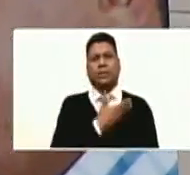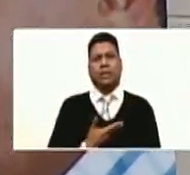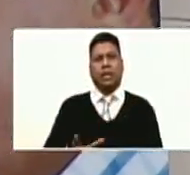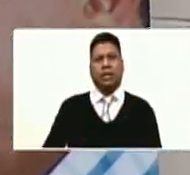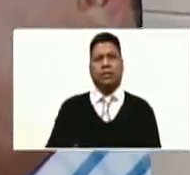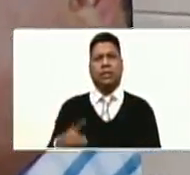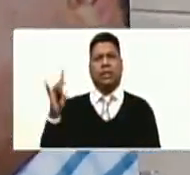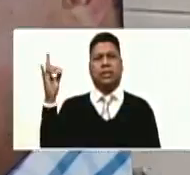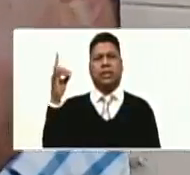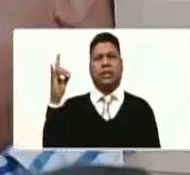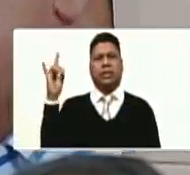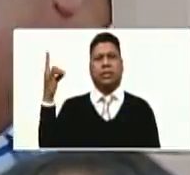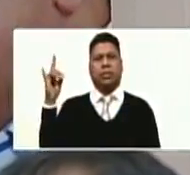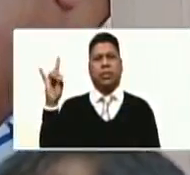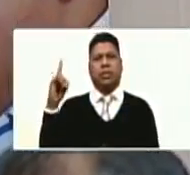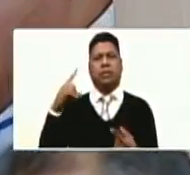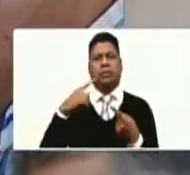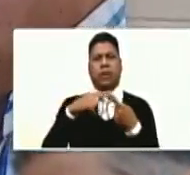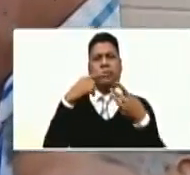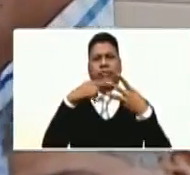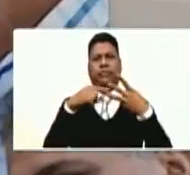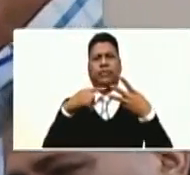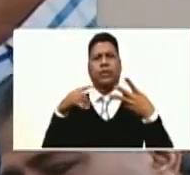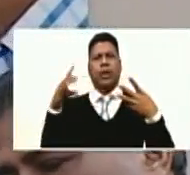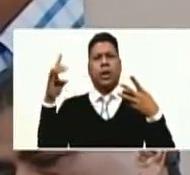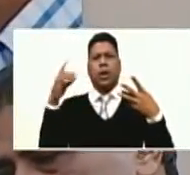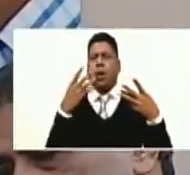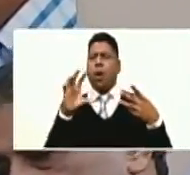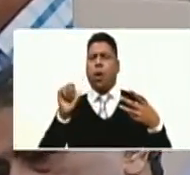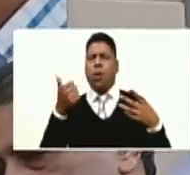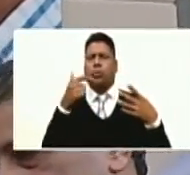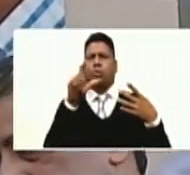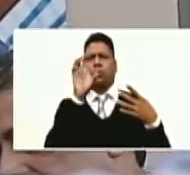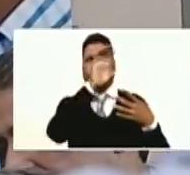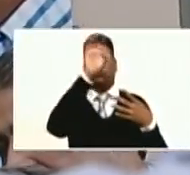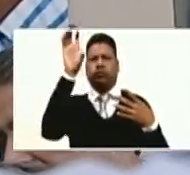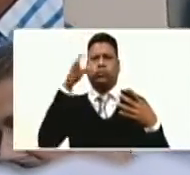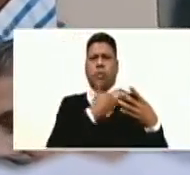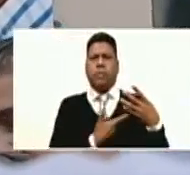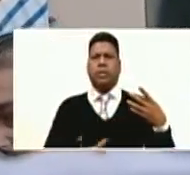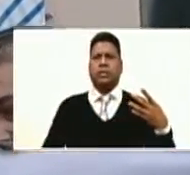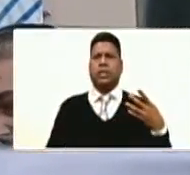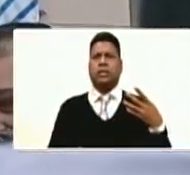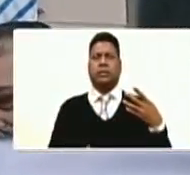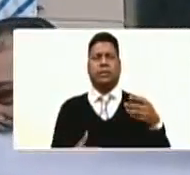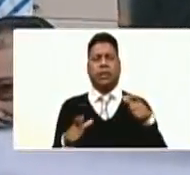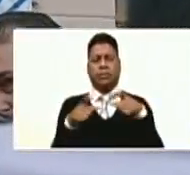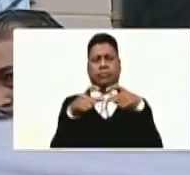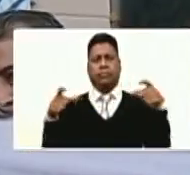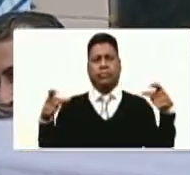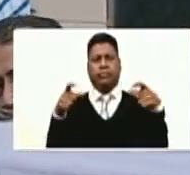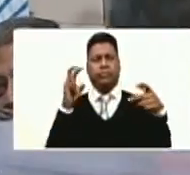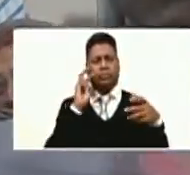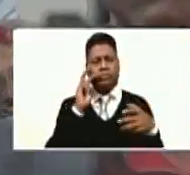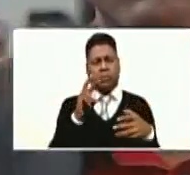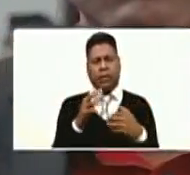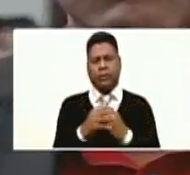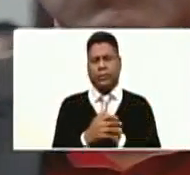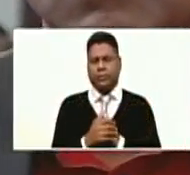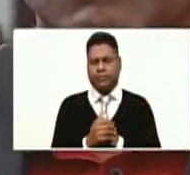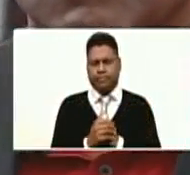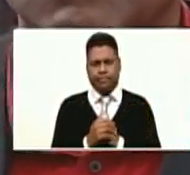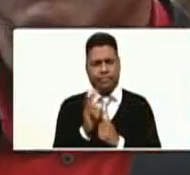Morales, el presidente Daniel Ortega, el presidente Salvador Sánchez Serén se encuentran frente al mausoleo del comandante Hugo Chávez, también